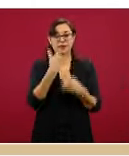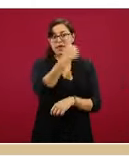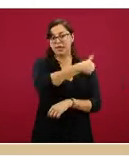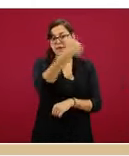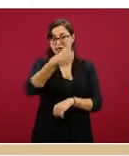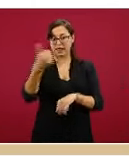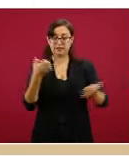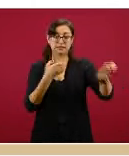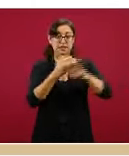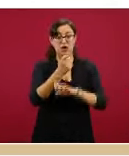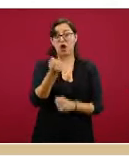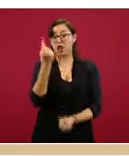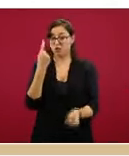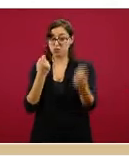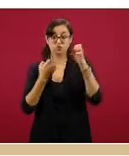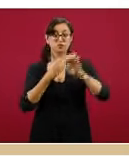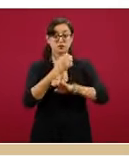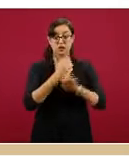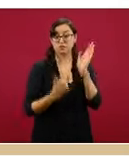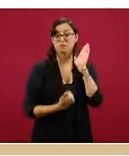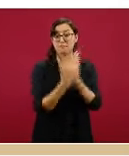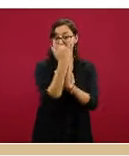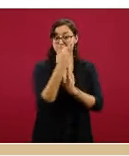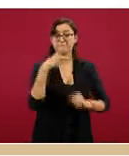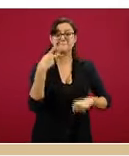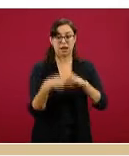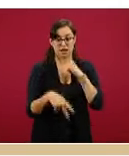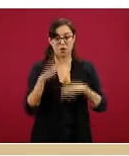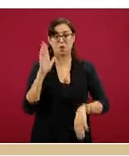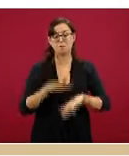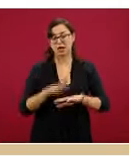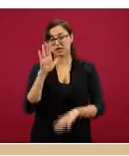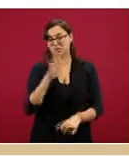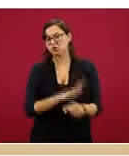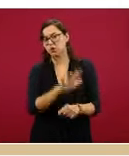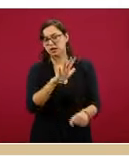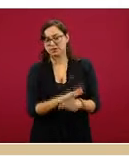están incrementando su riesgo. ¿Cuáles son estos? Tenemos a